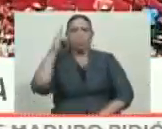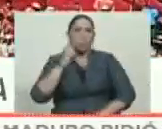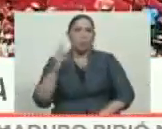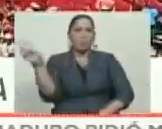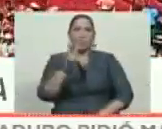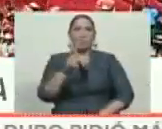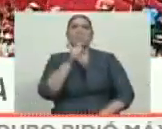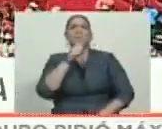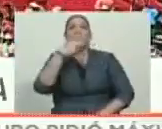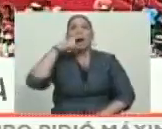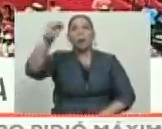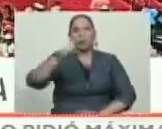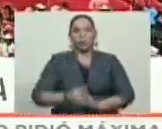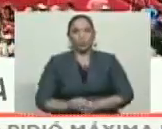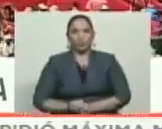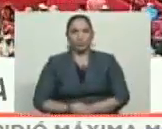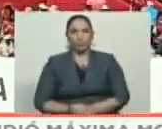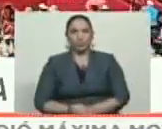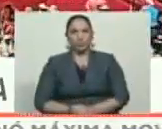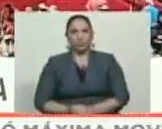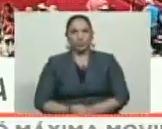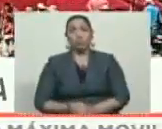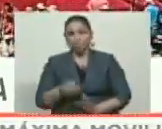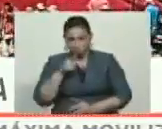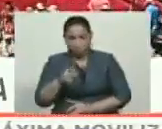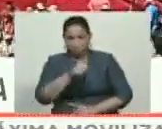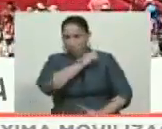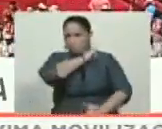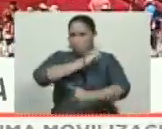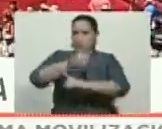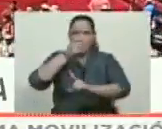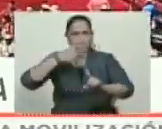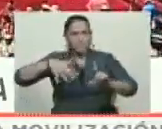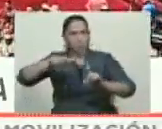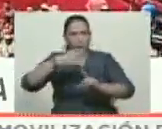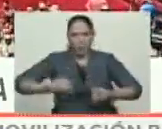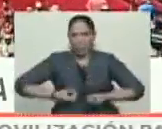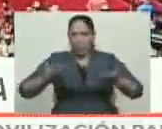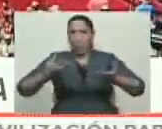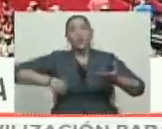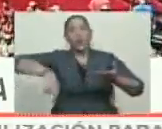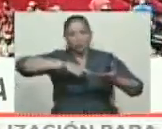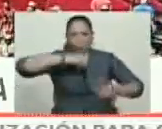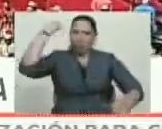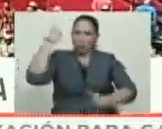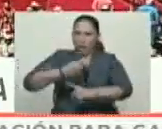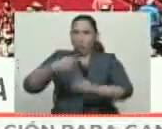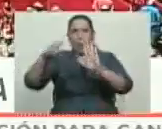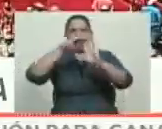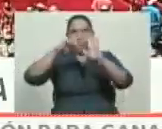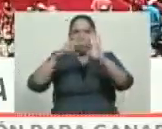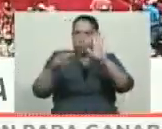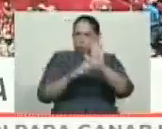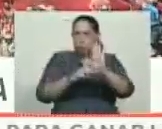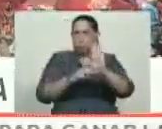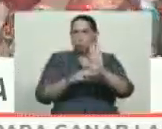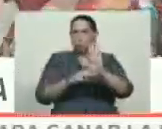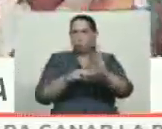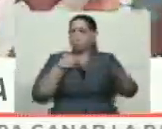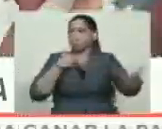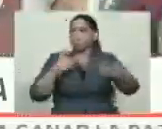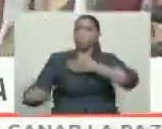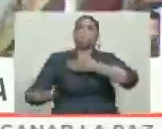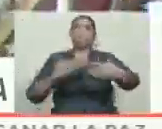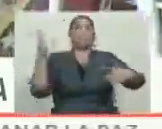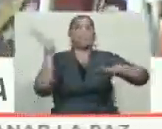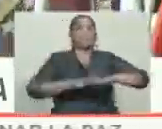Venezuela, Nicolás Maduro. Y esa orden que dio el pueblo, nosotros la vamos a cumplir, cueste lo que nos cueste, pase